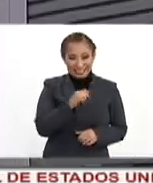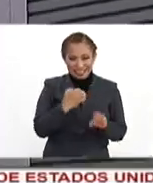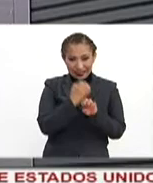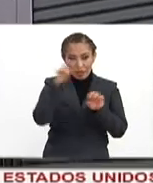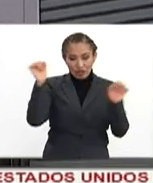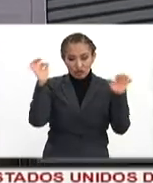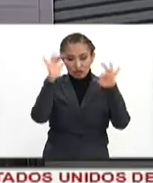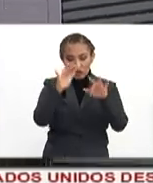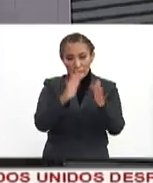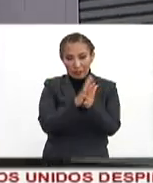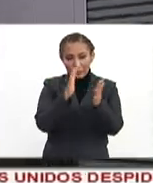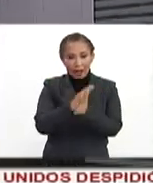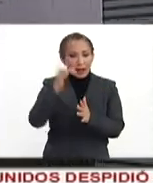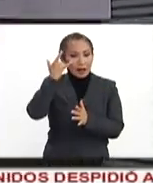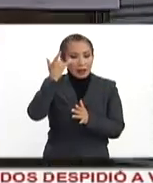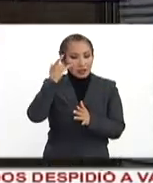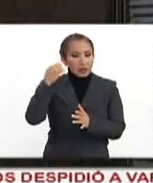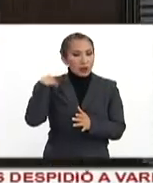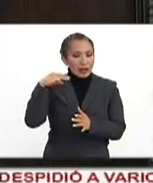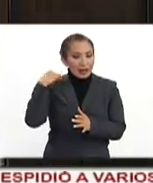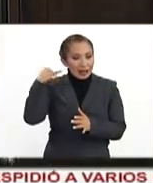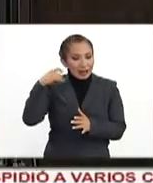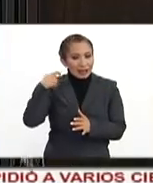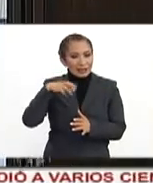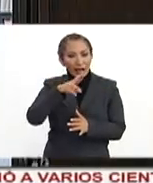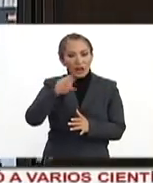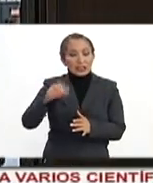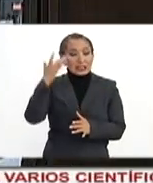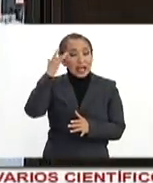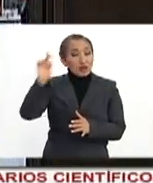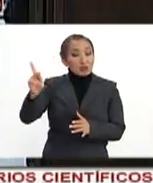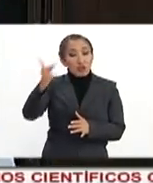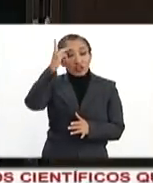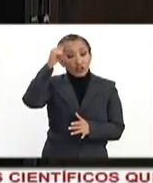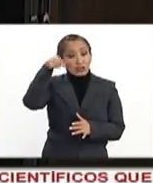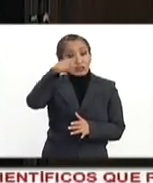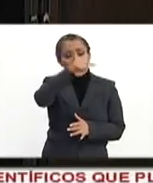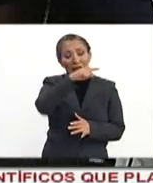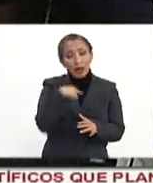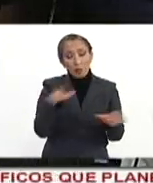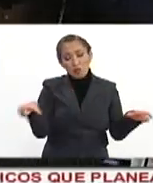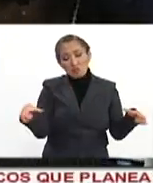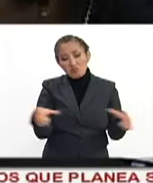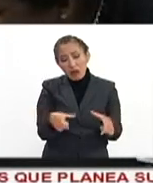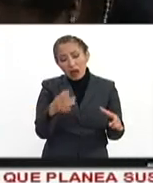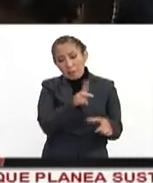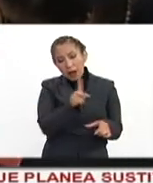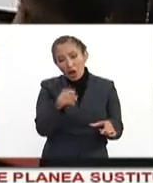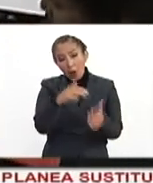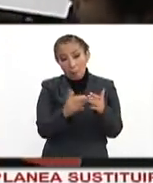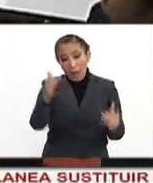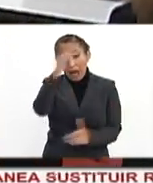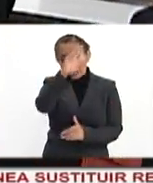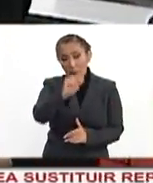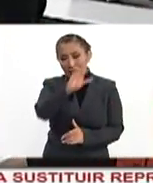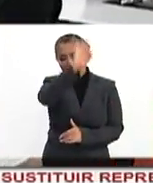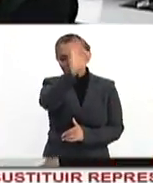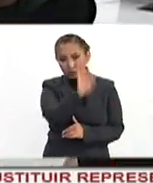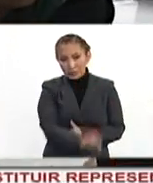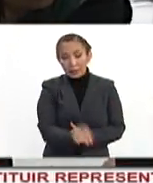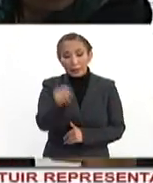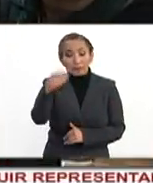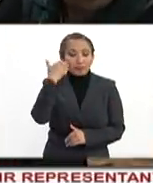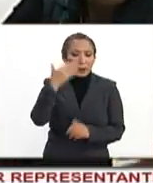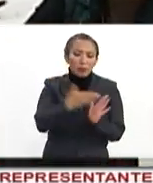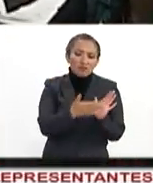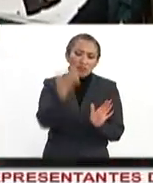federativas participantes, Campeche, Nuevo León, Querétaro, Quintana Roo y San Luis Potosí tuvieron una participación igual o mayor al 90%. La